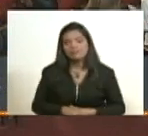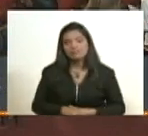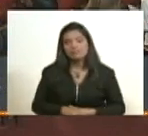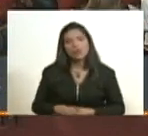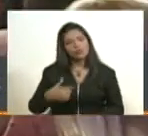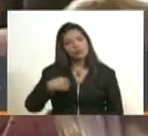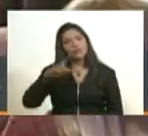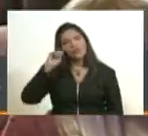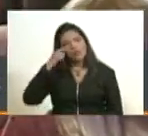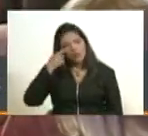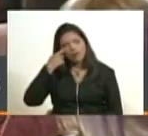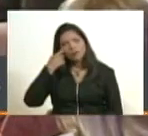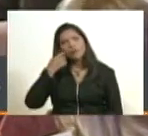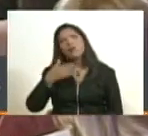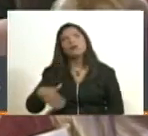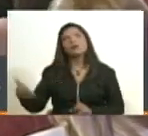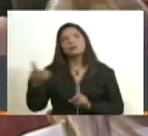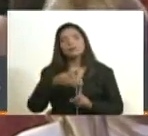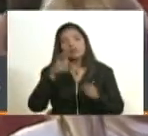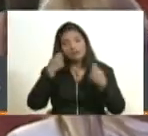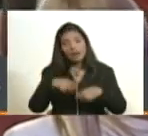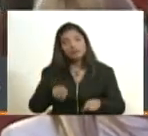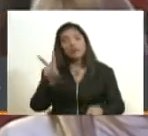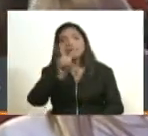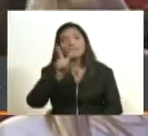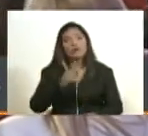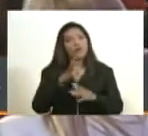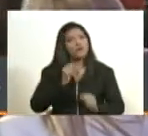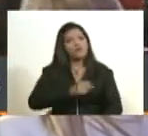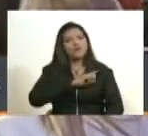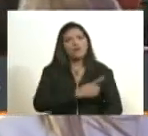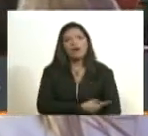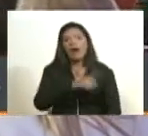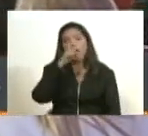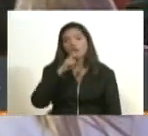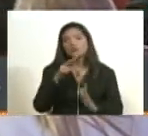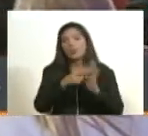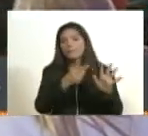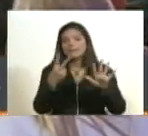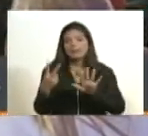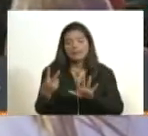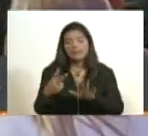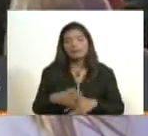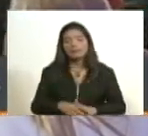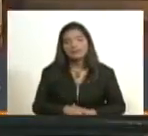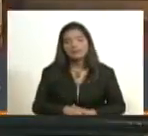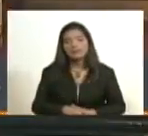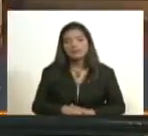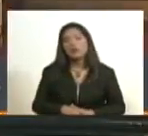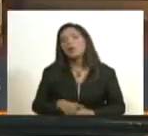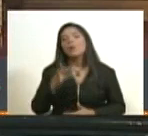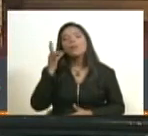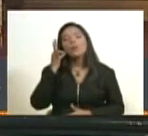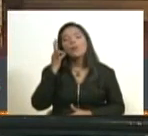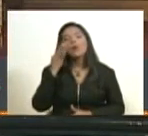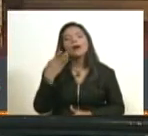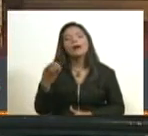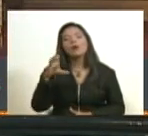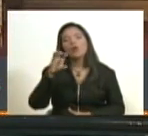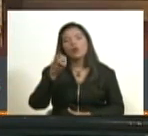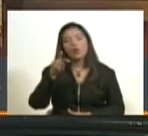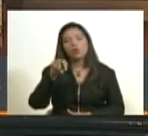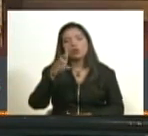Recuerdo que la agresión que se intentó contra Venezuela más fuerte fue en el año 2007 con la señora Condoleezza Rice.